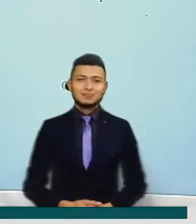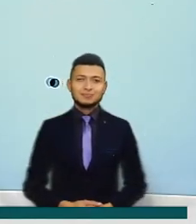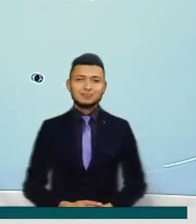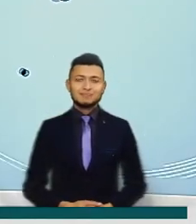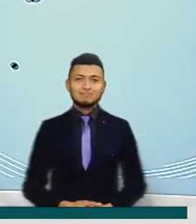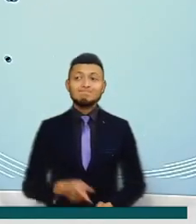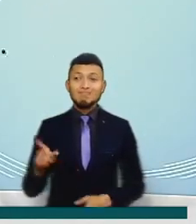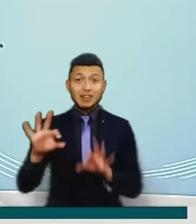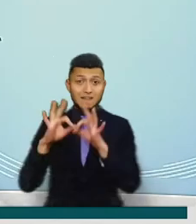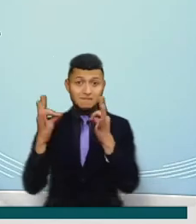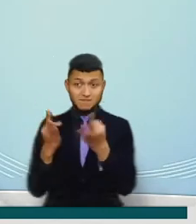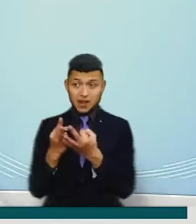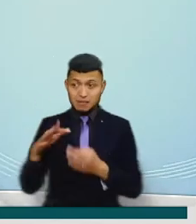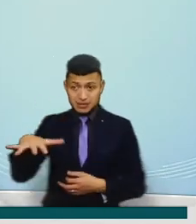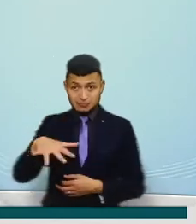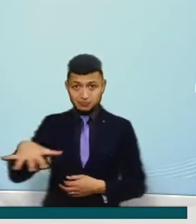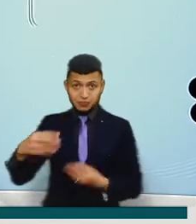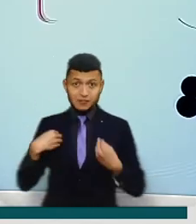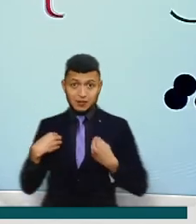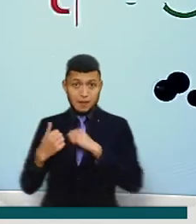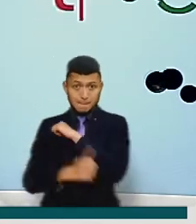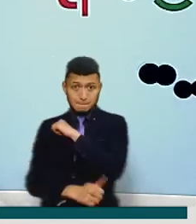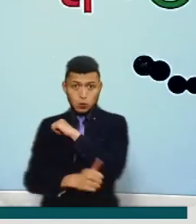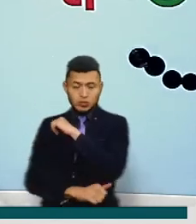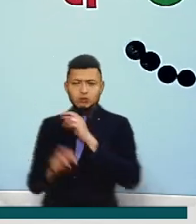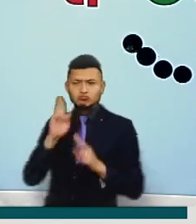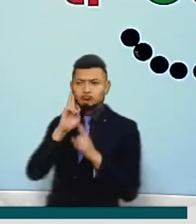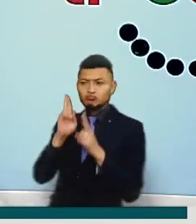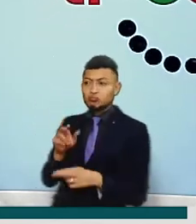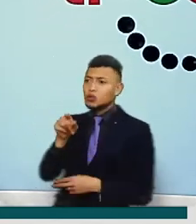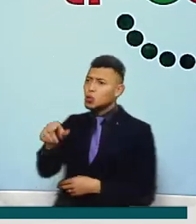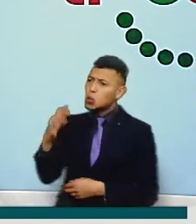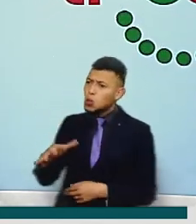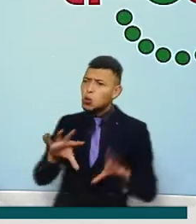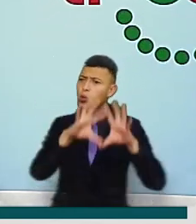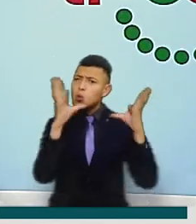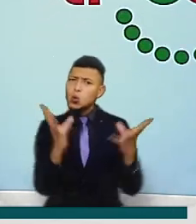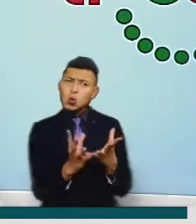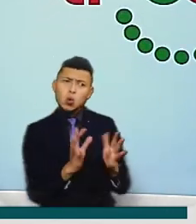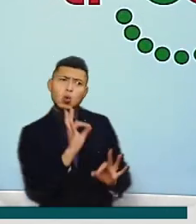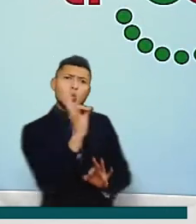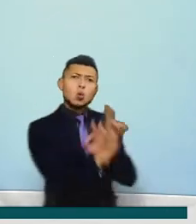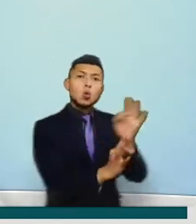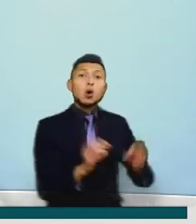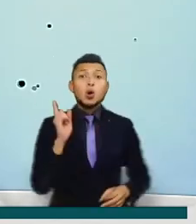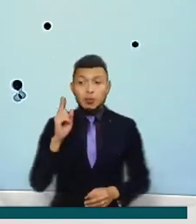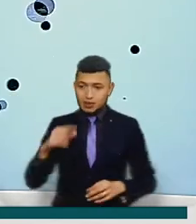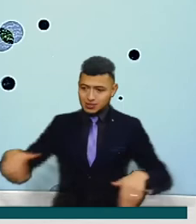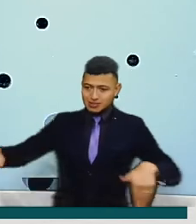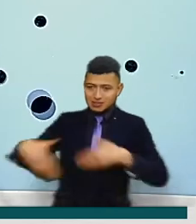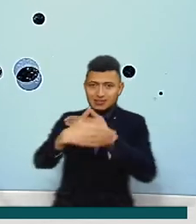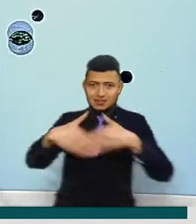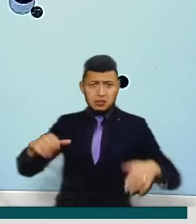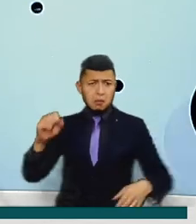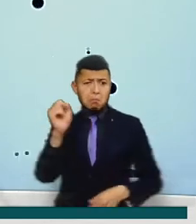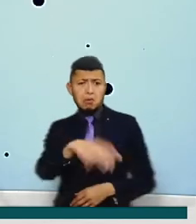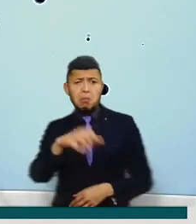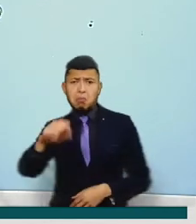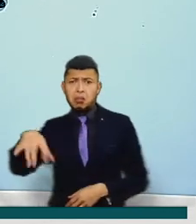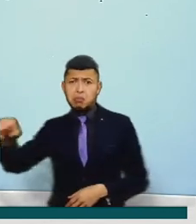Una familia boyacense es reconocida como los guardianes del planeta debido a la labor que hacen al recoger las basuras que son arrojadas en la